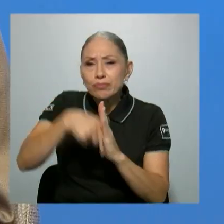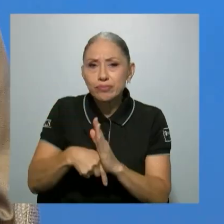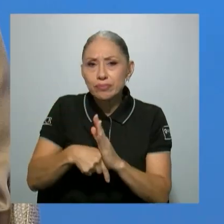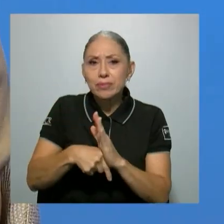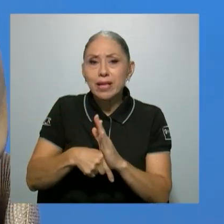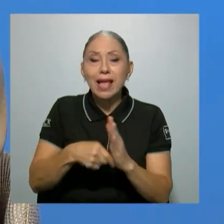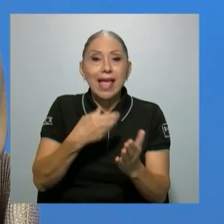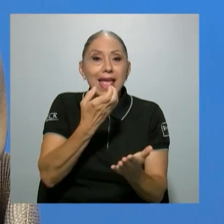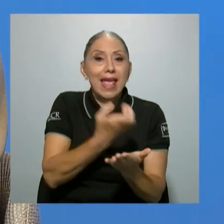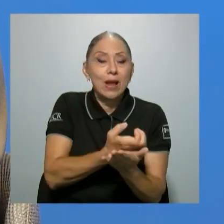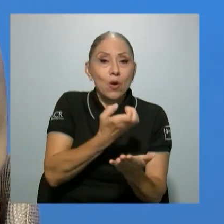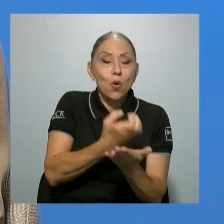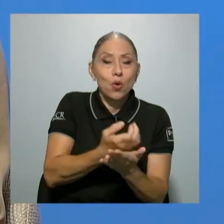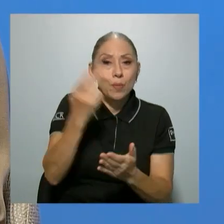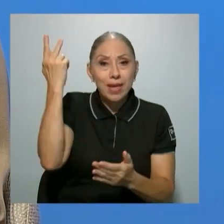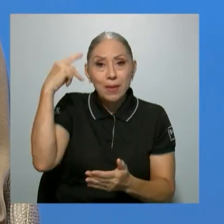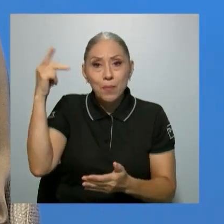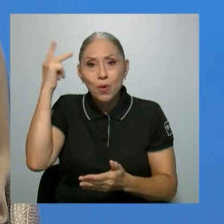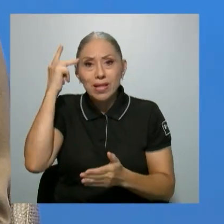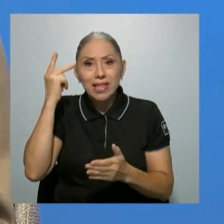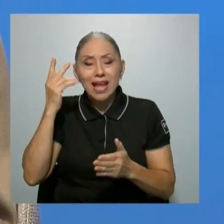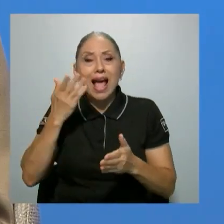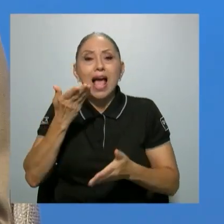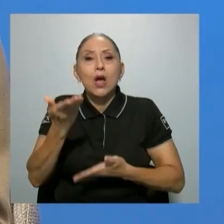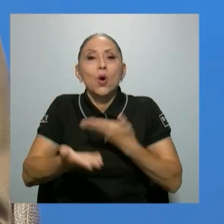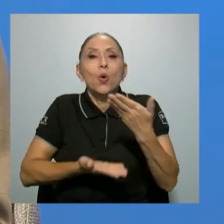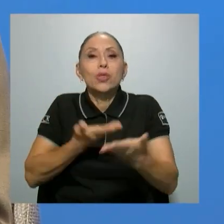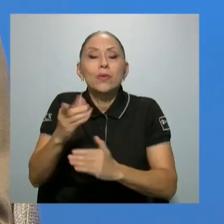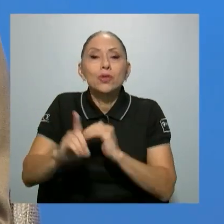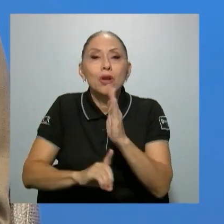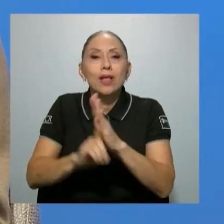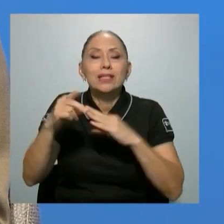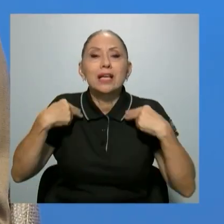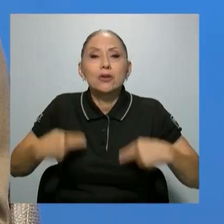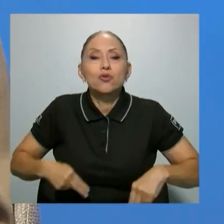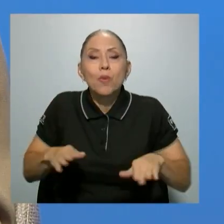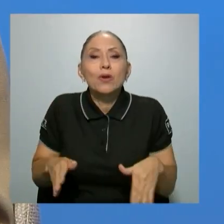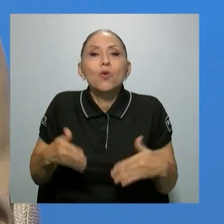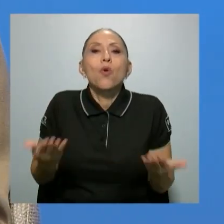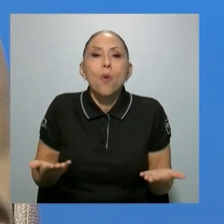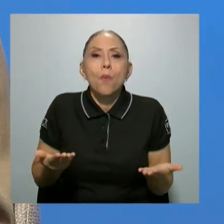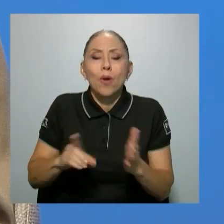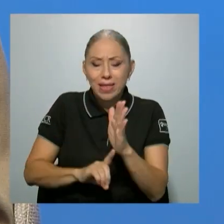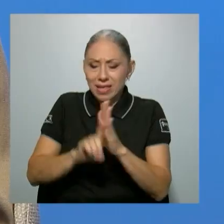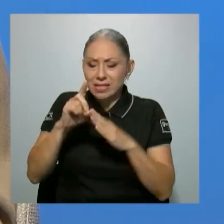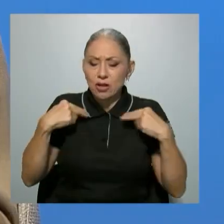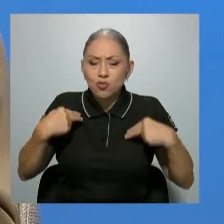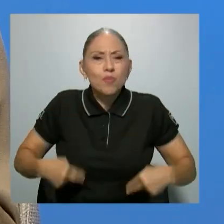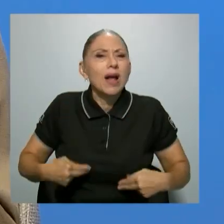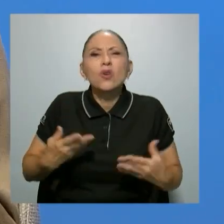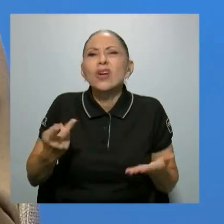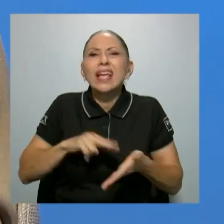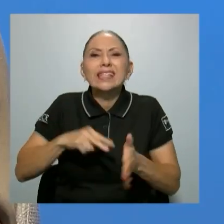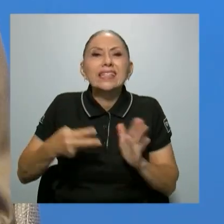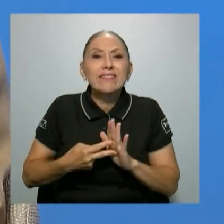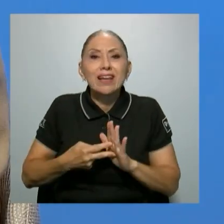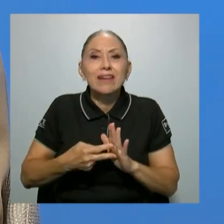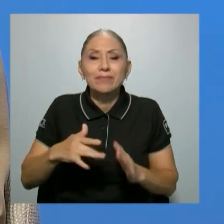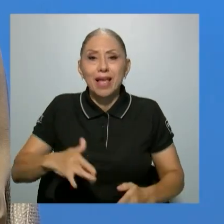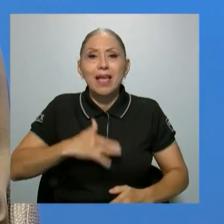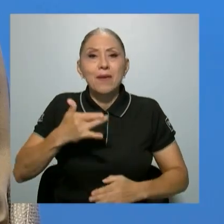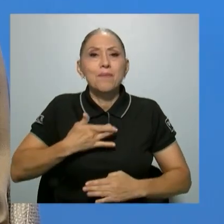la política en el desarrollo humano. ¿Y qué es el desarrollo humano? No es más ni menos que el bienestar de las